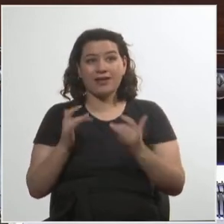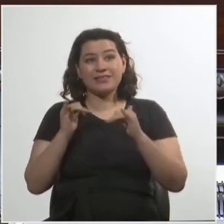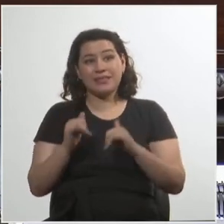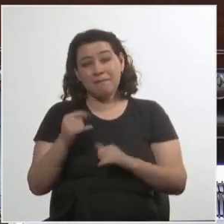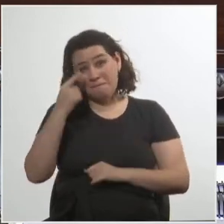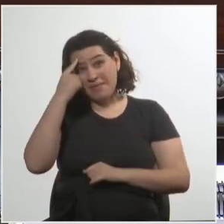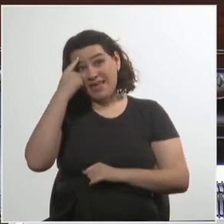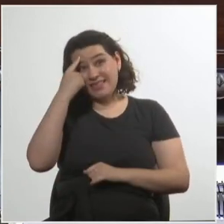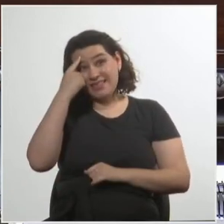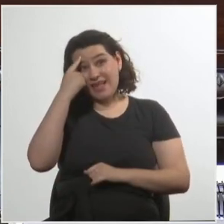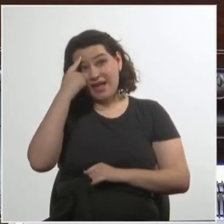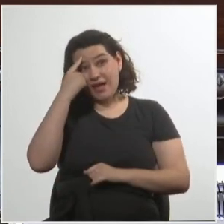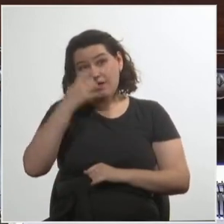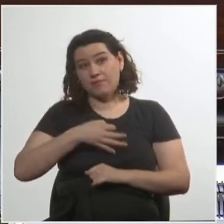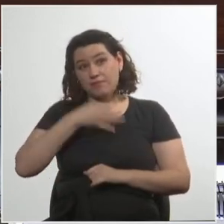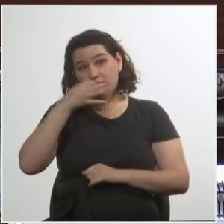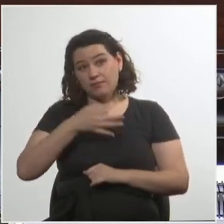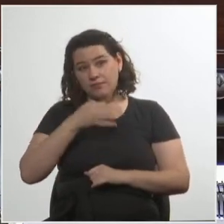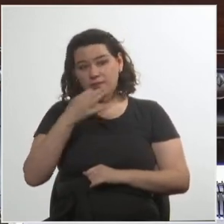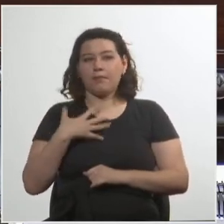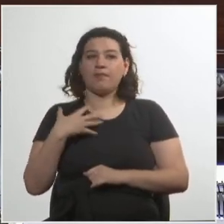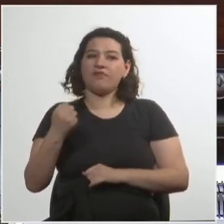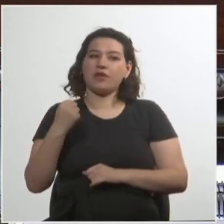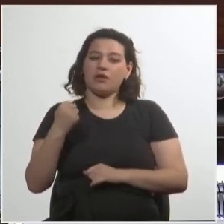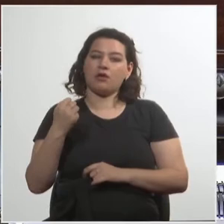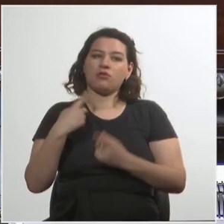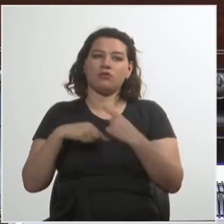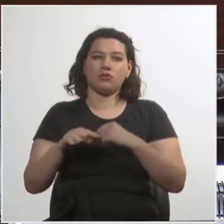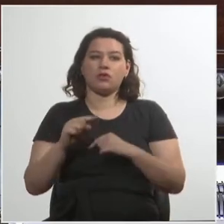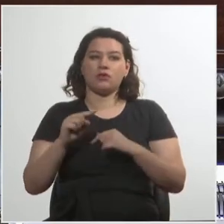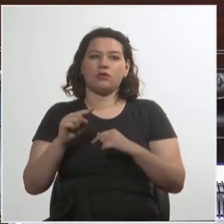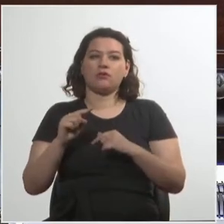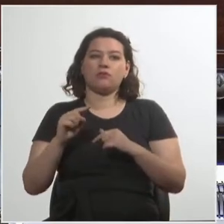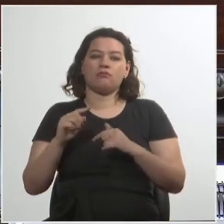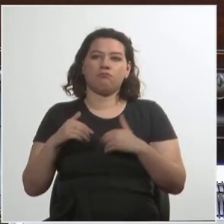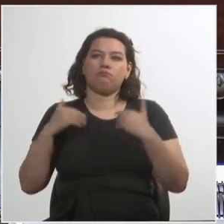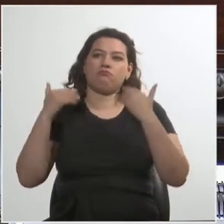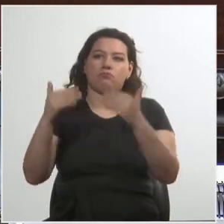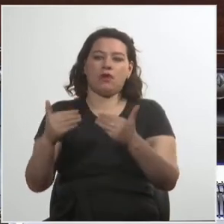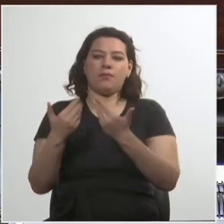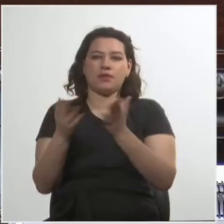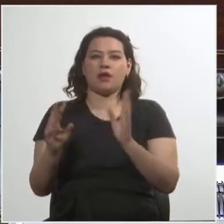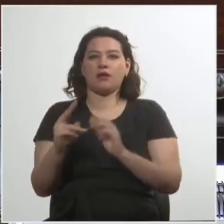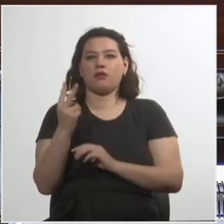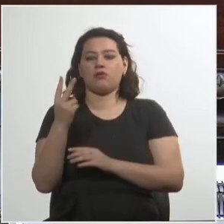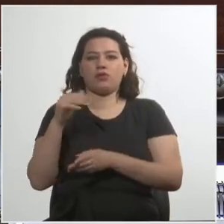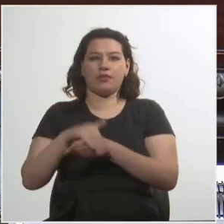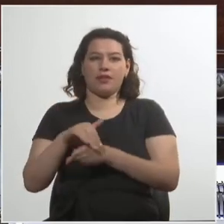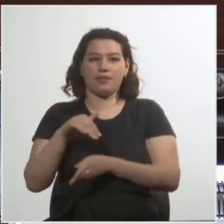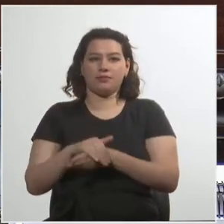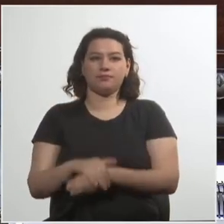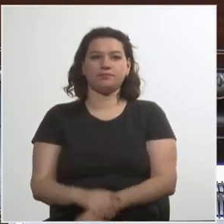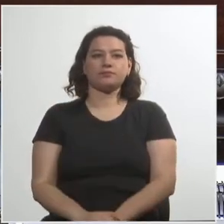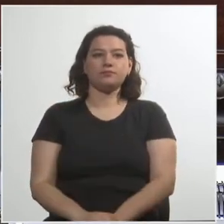se piensa hacer uso de la palabra preferiríamos entonces pasar a las 14 horas el inicio